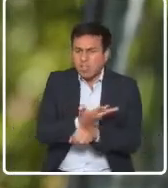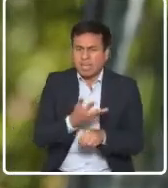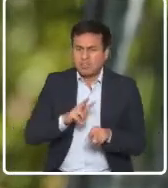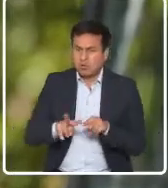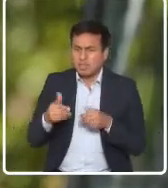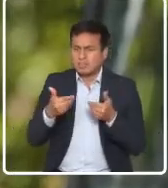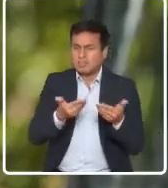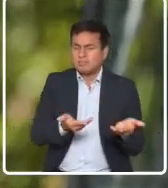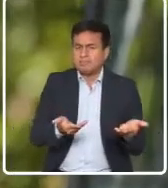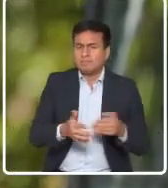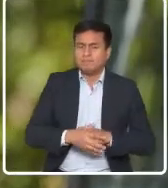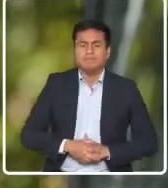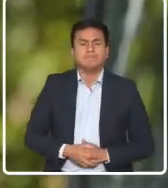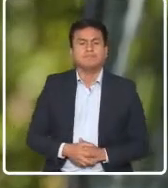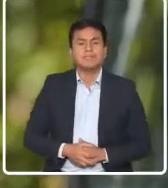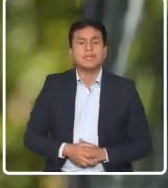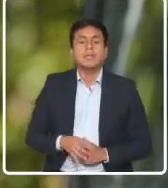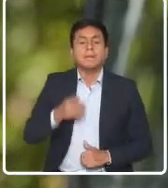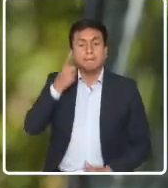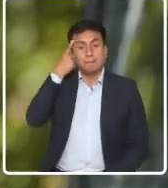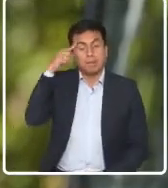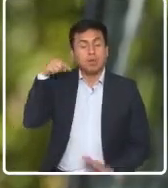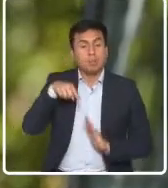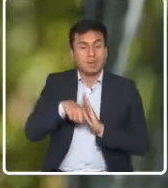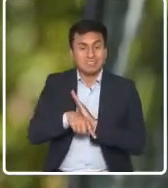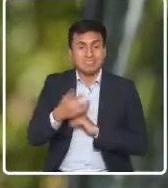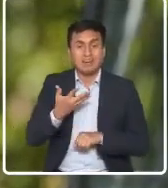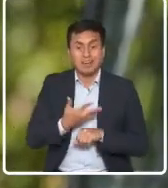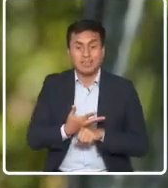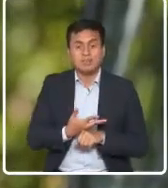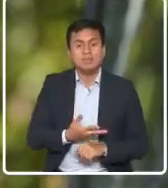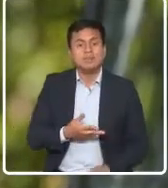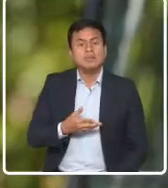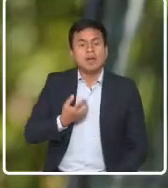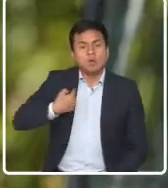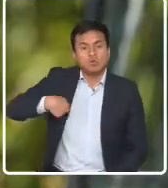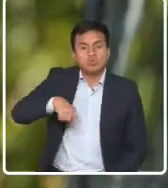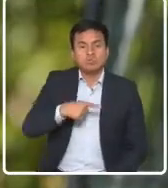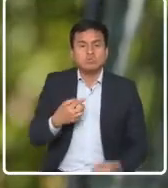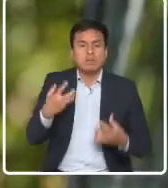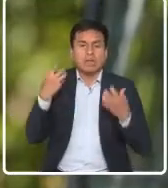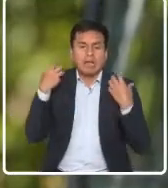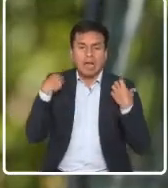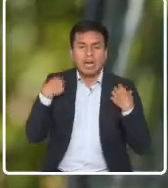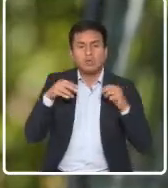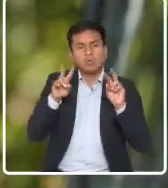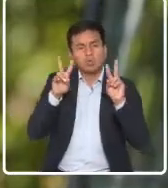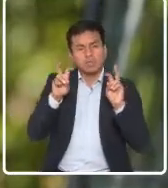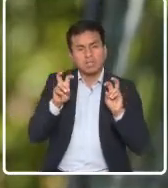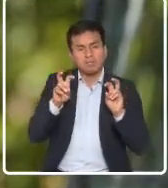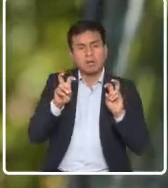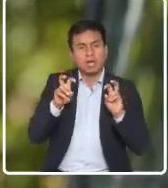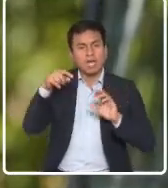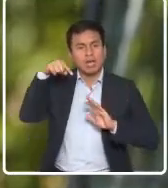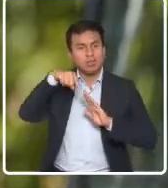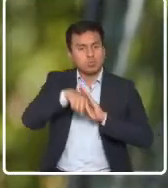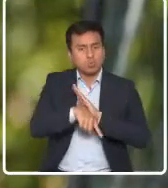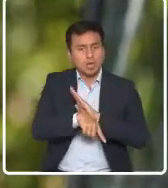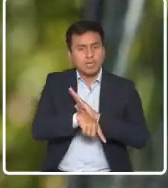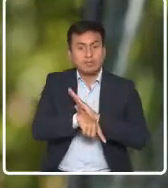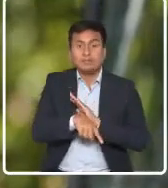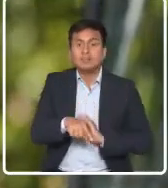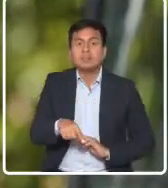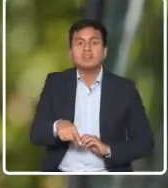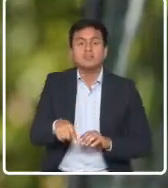provocan. Pero hay algo más. Debemos hacernos cargo de los temas estructurales